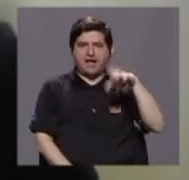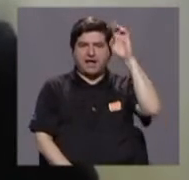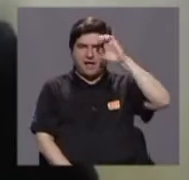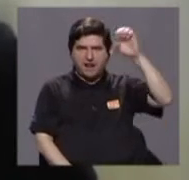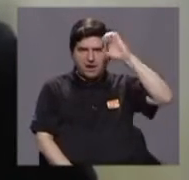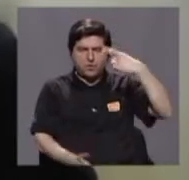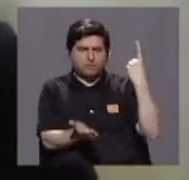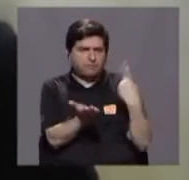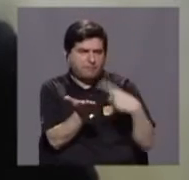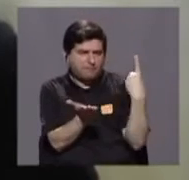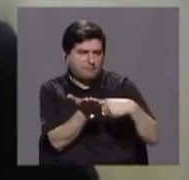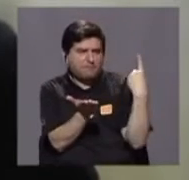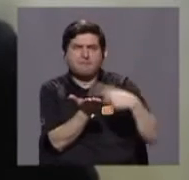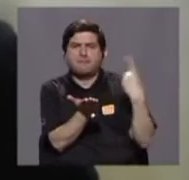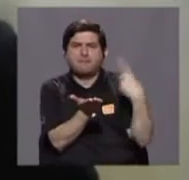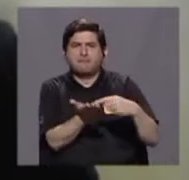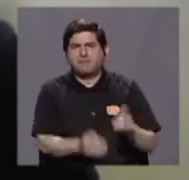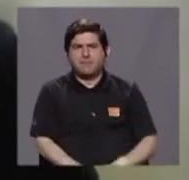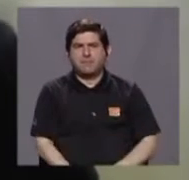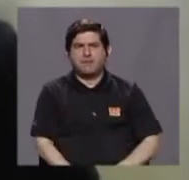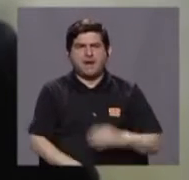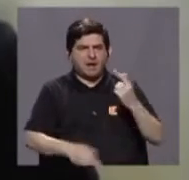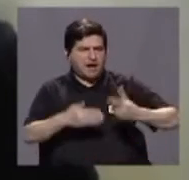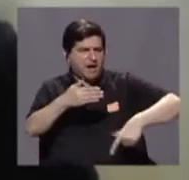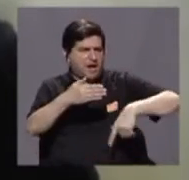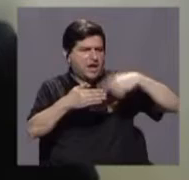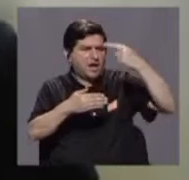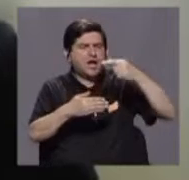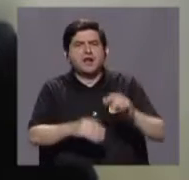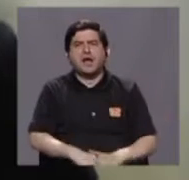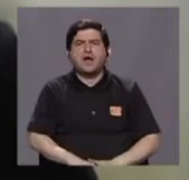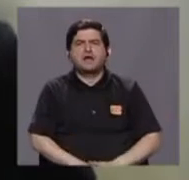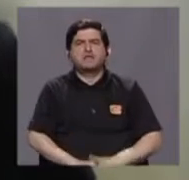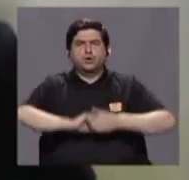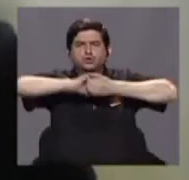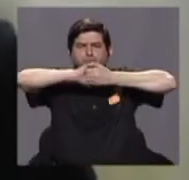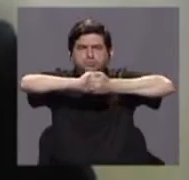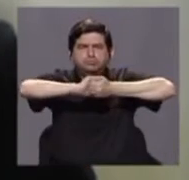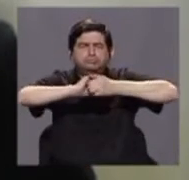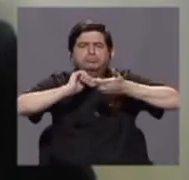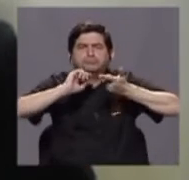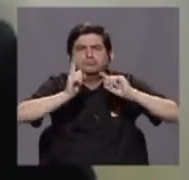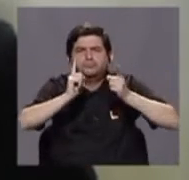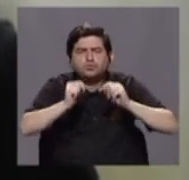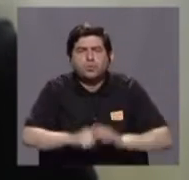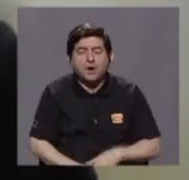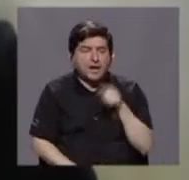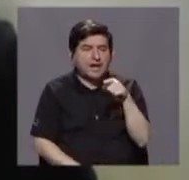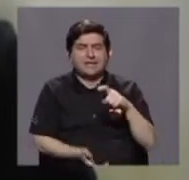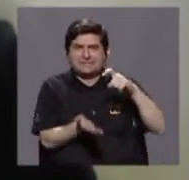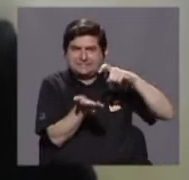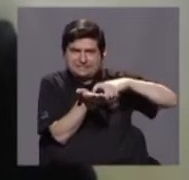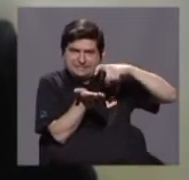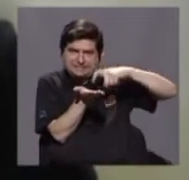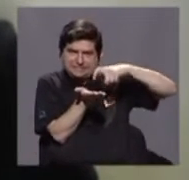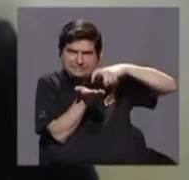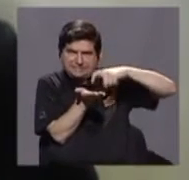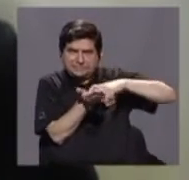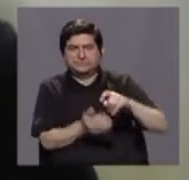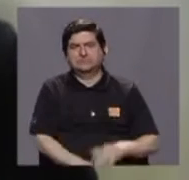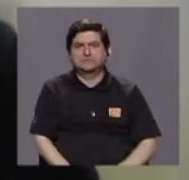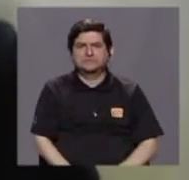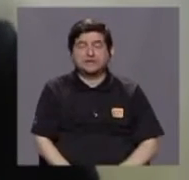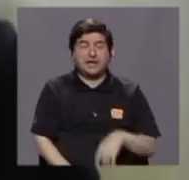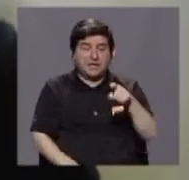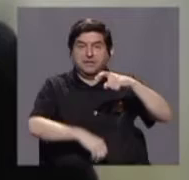estuvo discutiendo qué grado de solidaridad daba a lo que eran estos déficits cubiertos